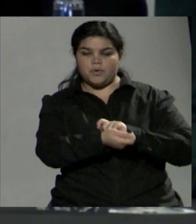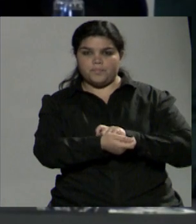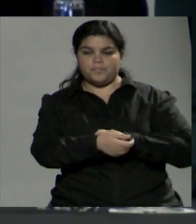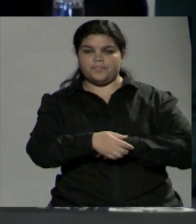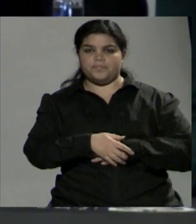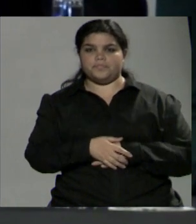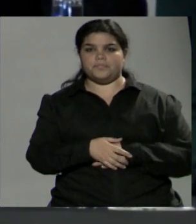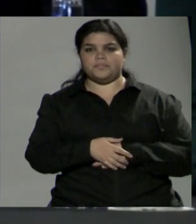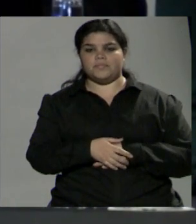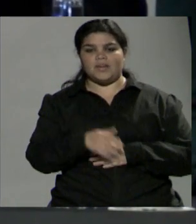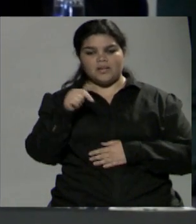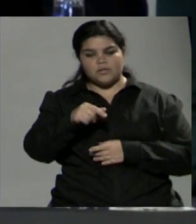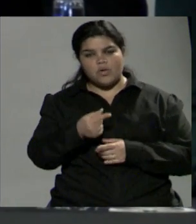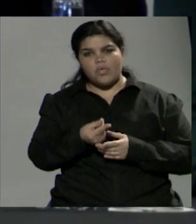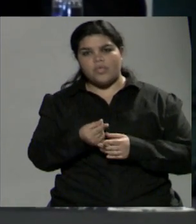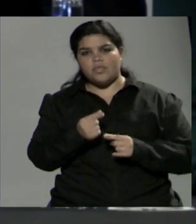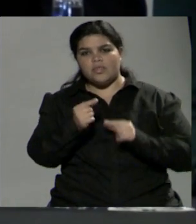Haber sumado